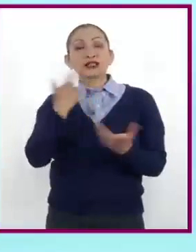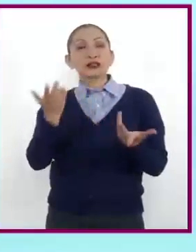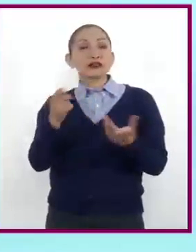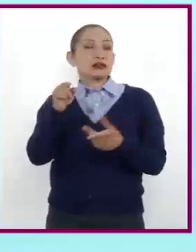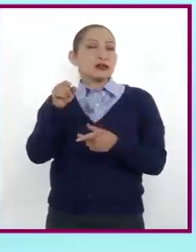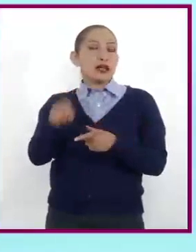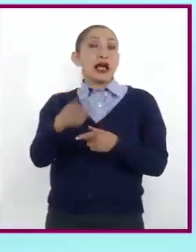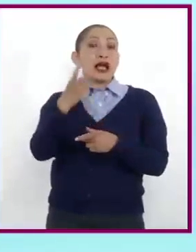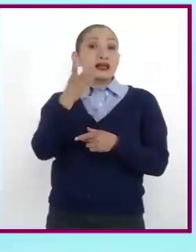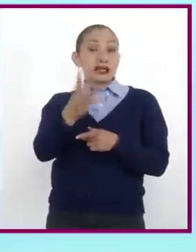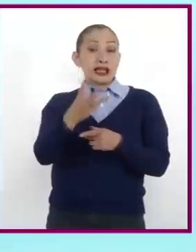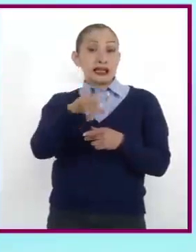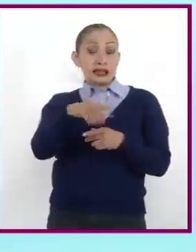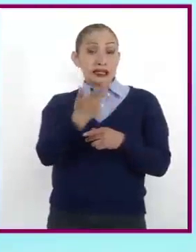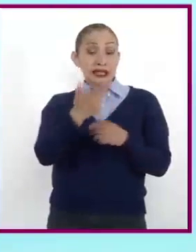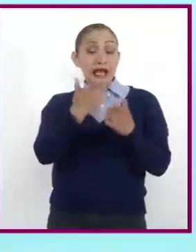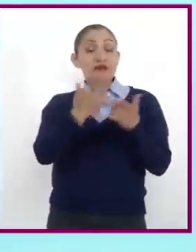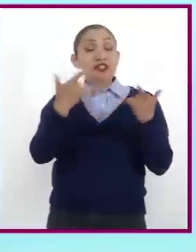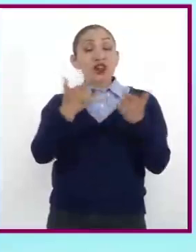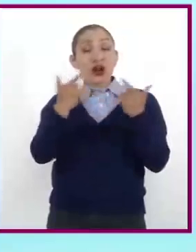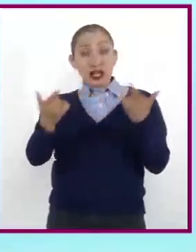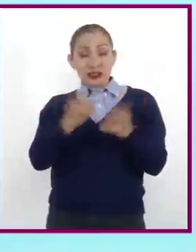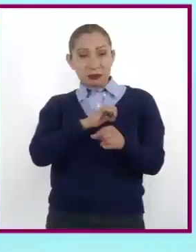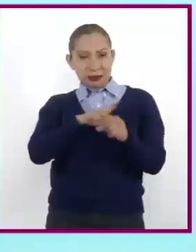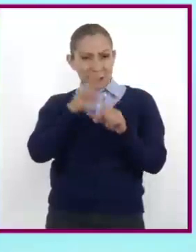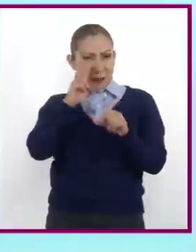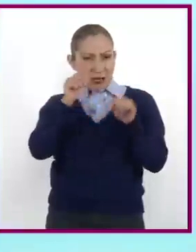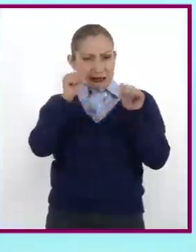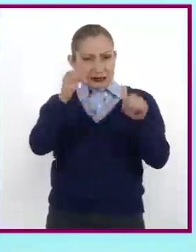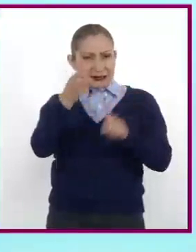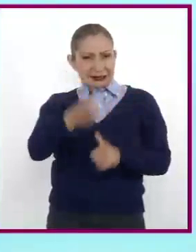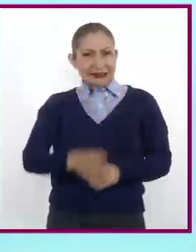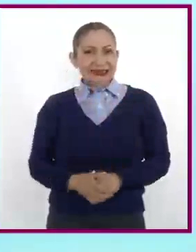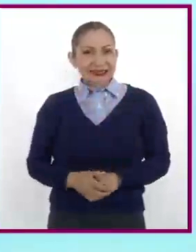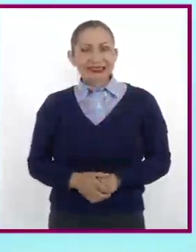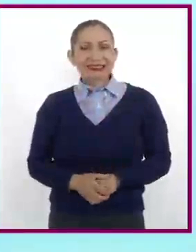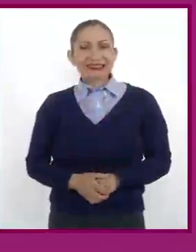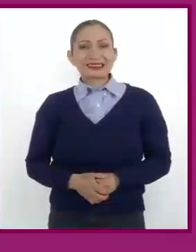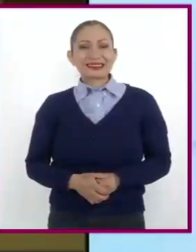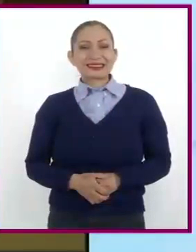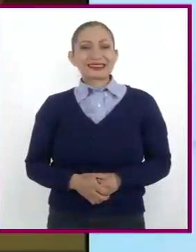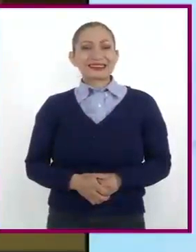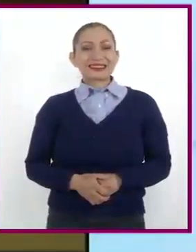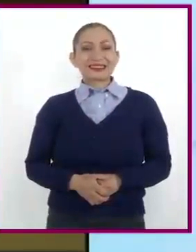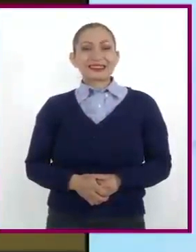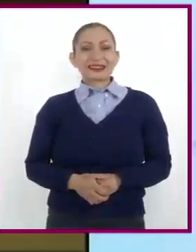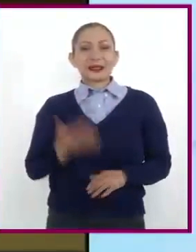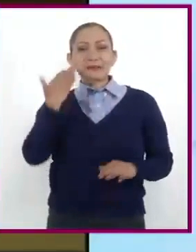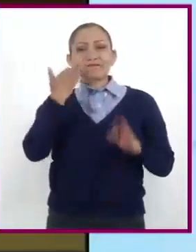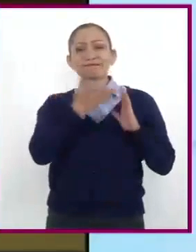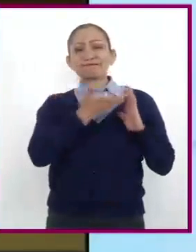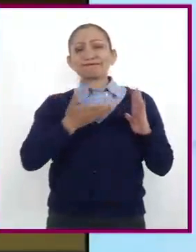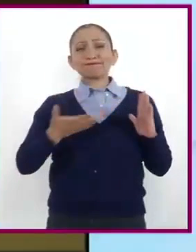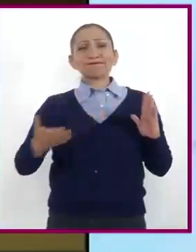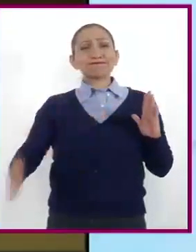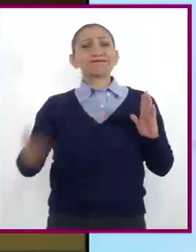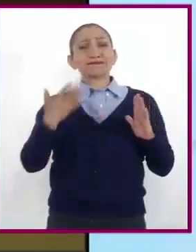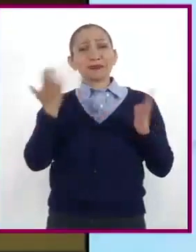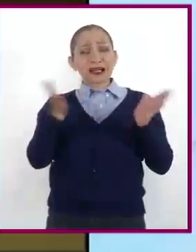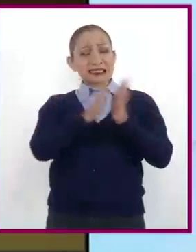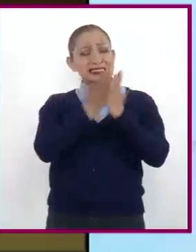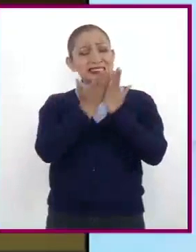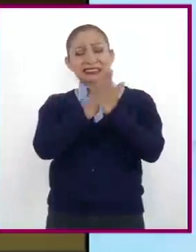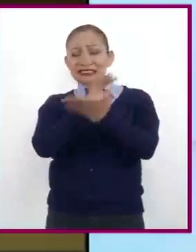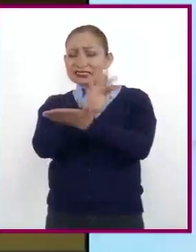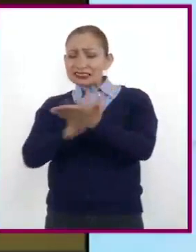compuesta de 13 cuentos muy especiales. Observen con atención. A lo largo del tiempo, la